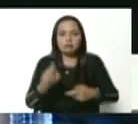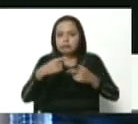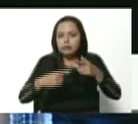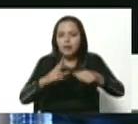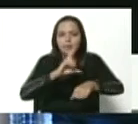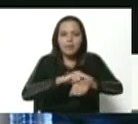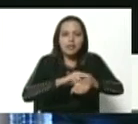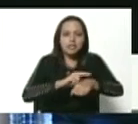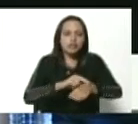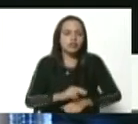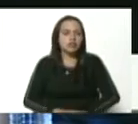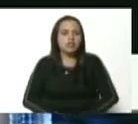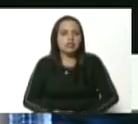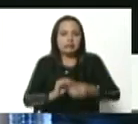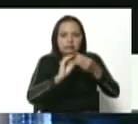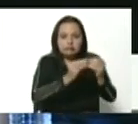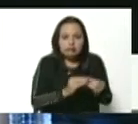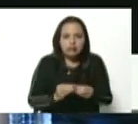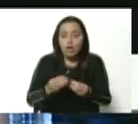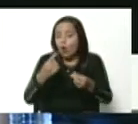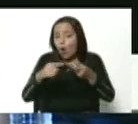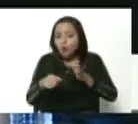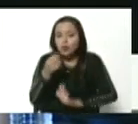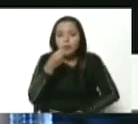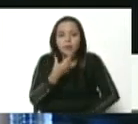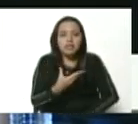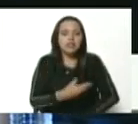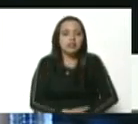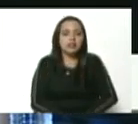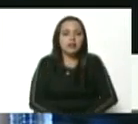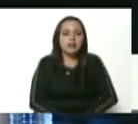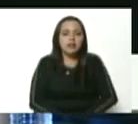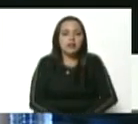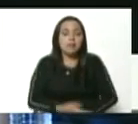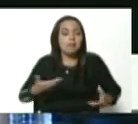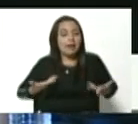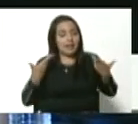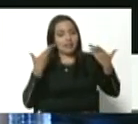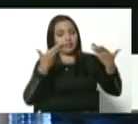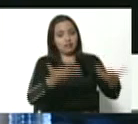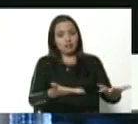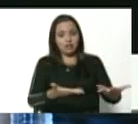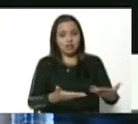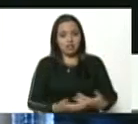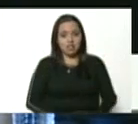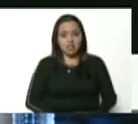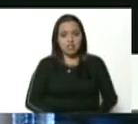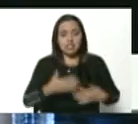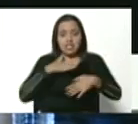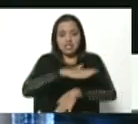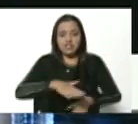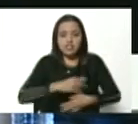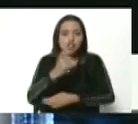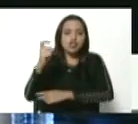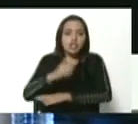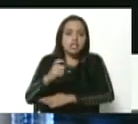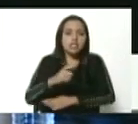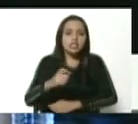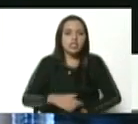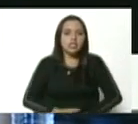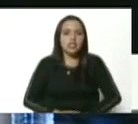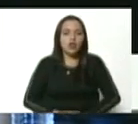médico de otro tipo, repuesto y otros bienes esenciales para garantizar la satisfacción de las